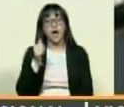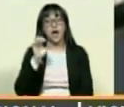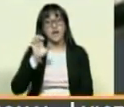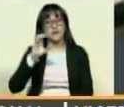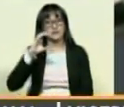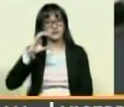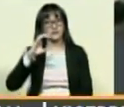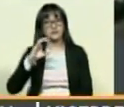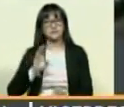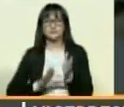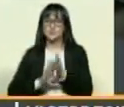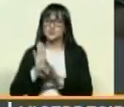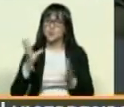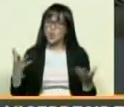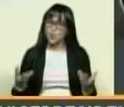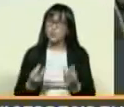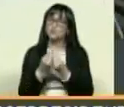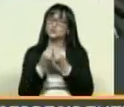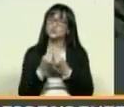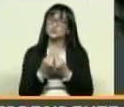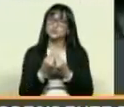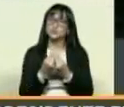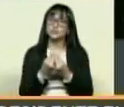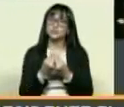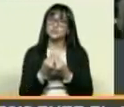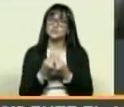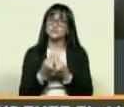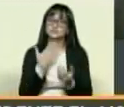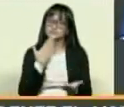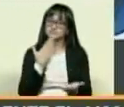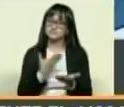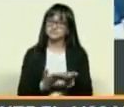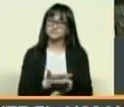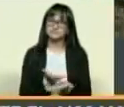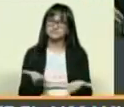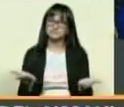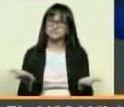juntos, adelante y más allá. Muchas gracias.